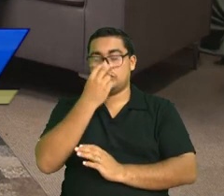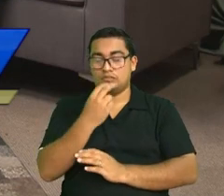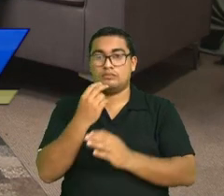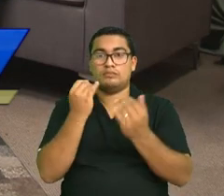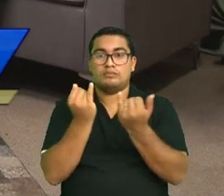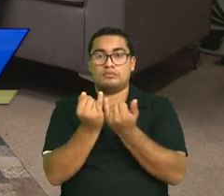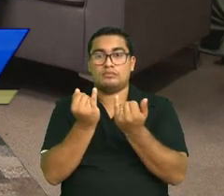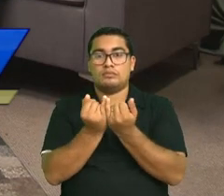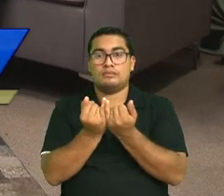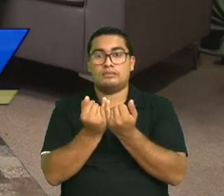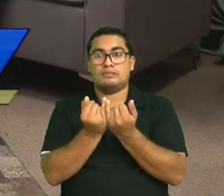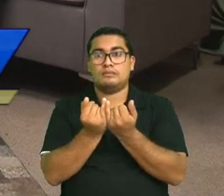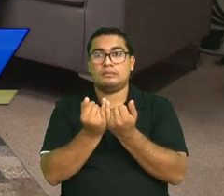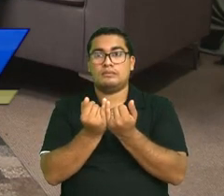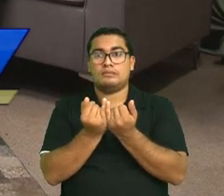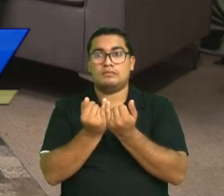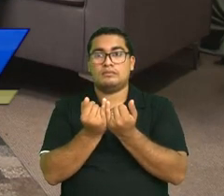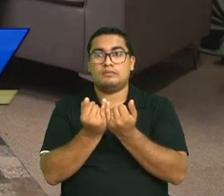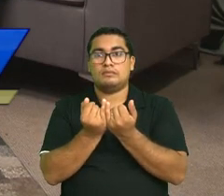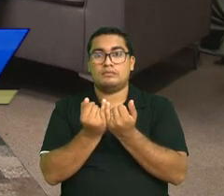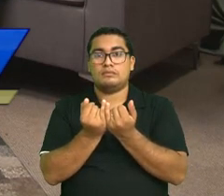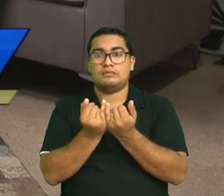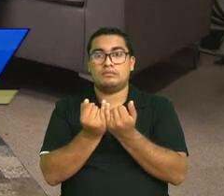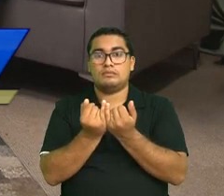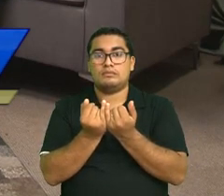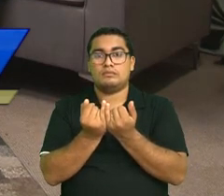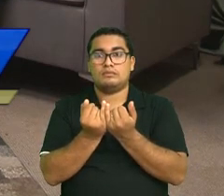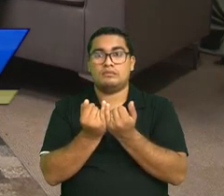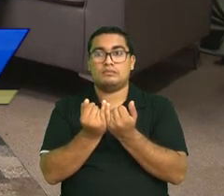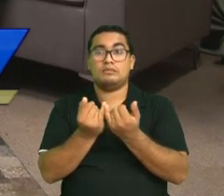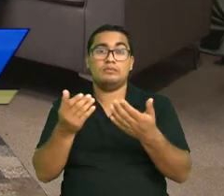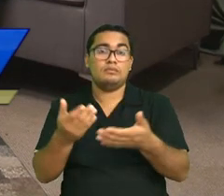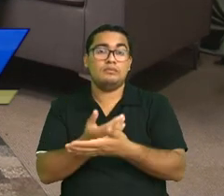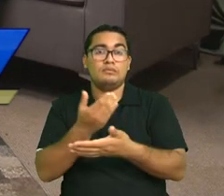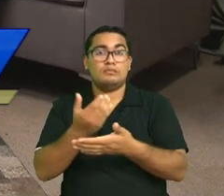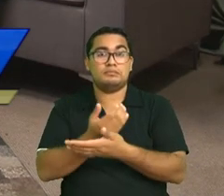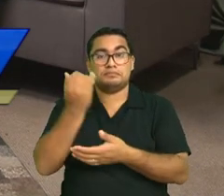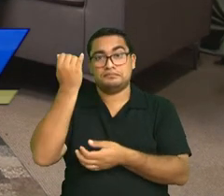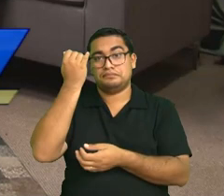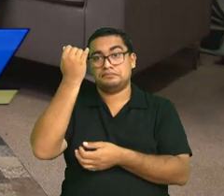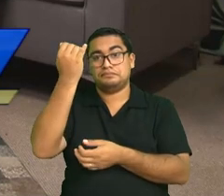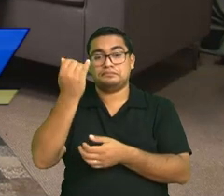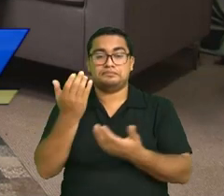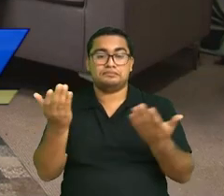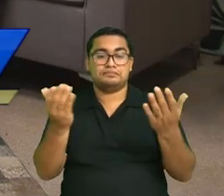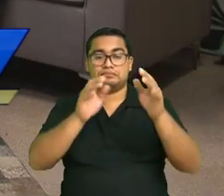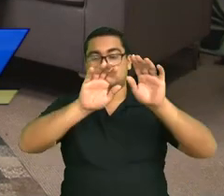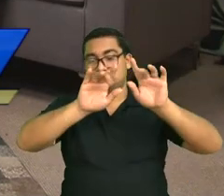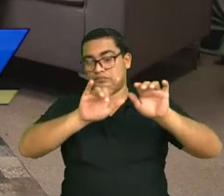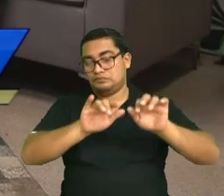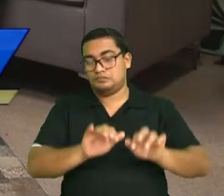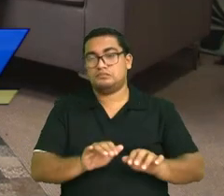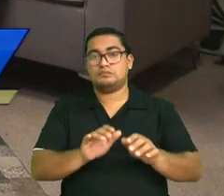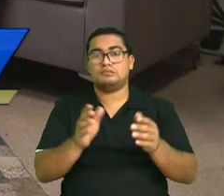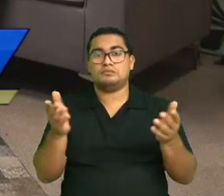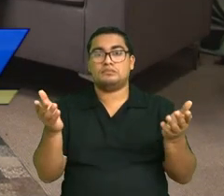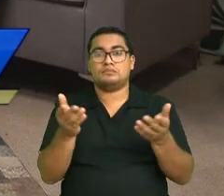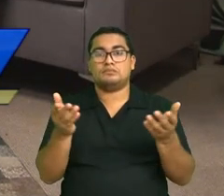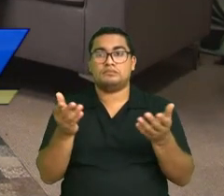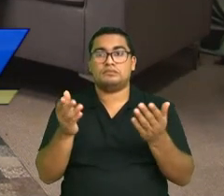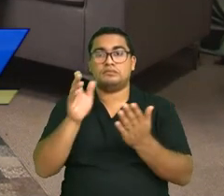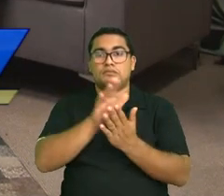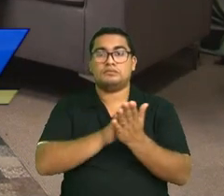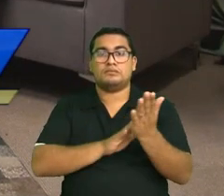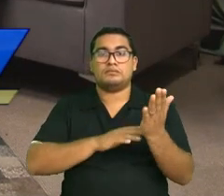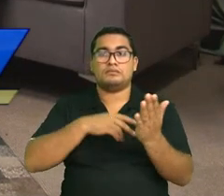ya venir integrando desde la tecnología, ¿verdad?, adaptando, digamos,